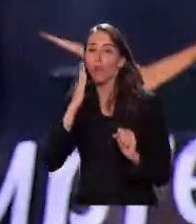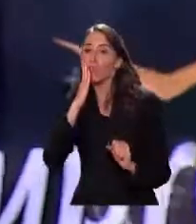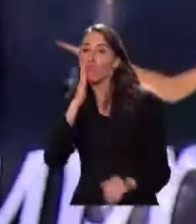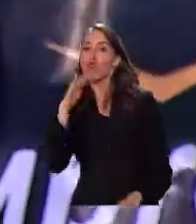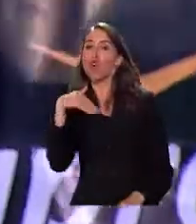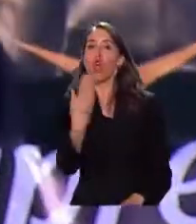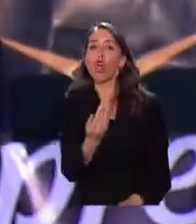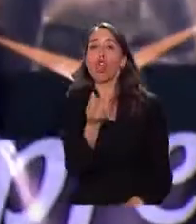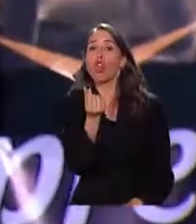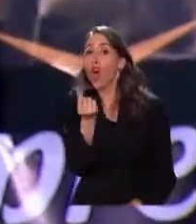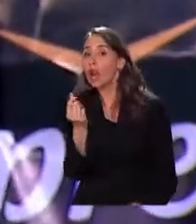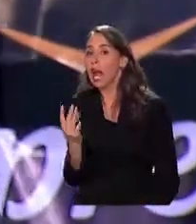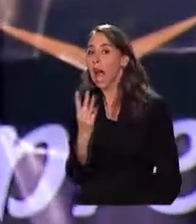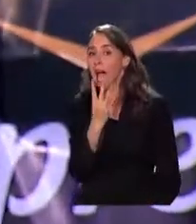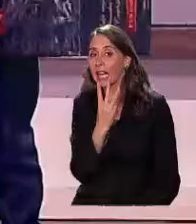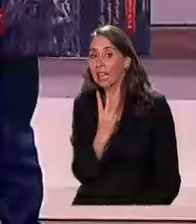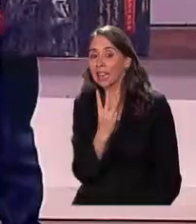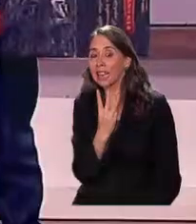donación de